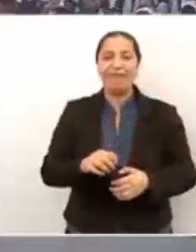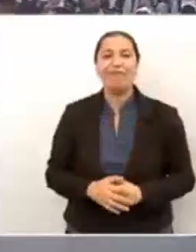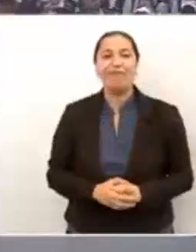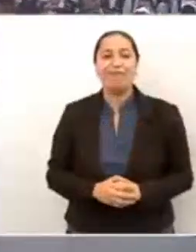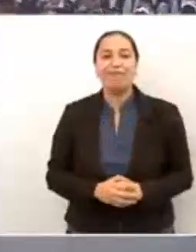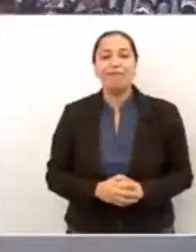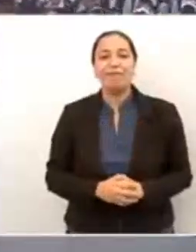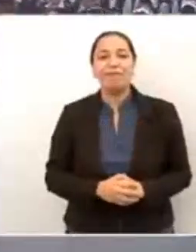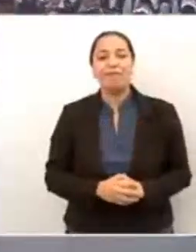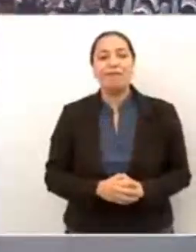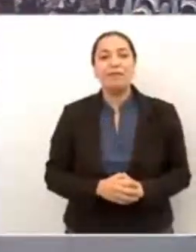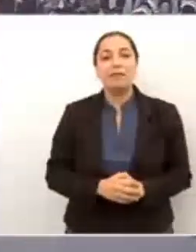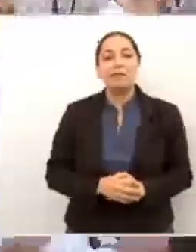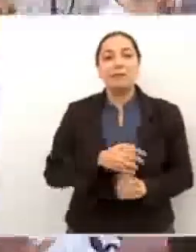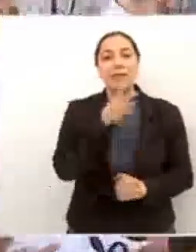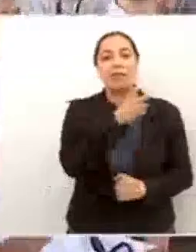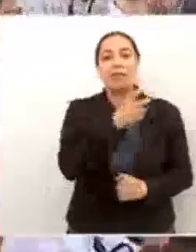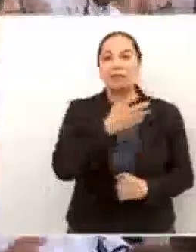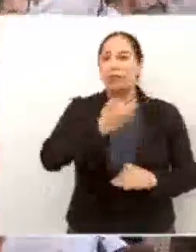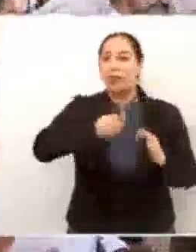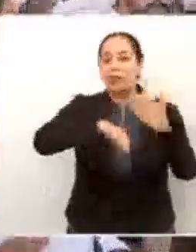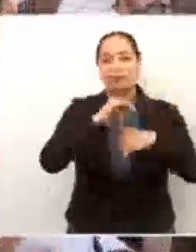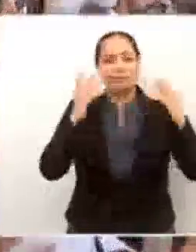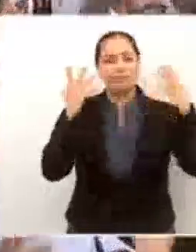todos para que les demos un fuerte aplauso.